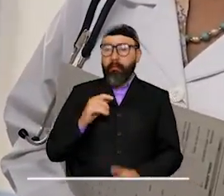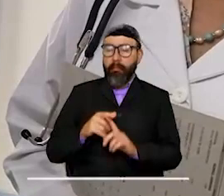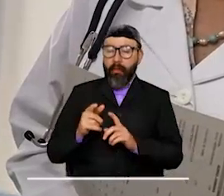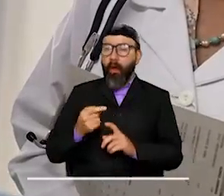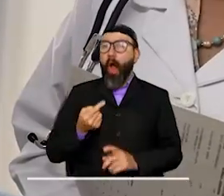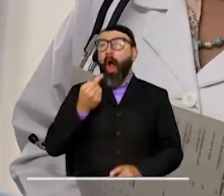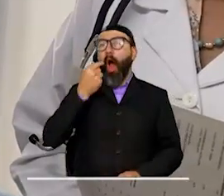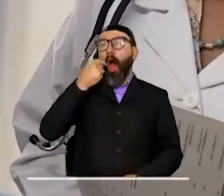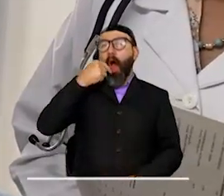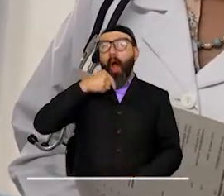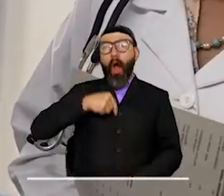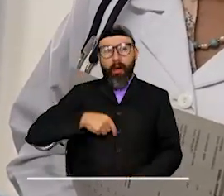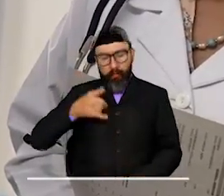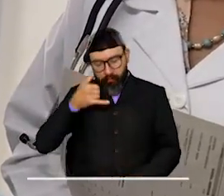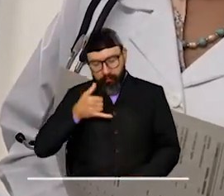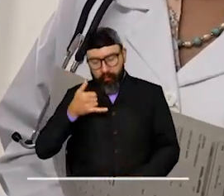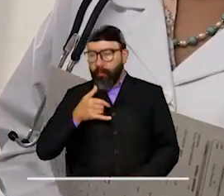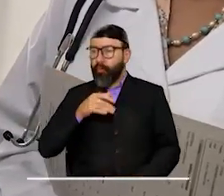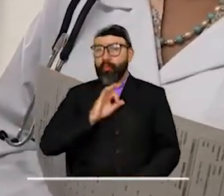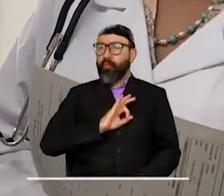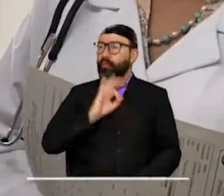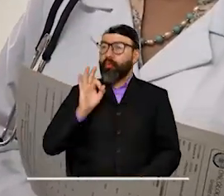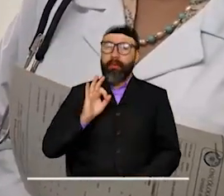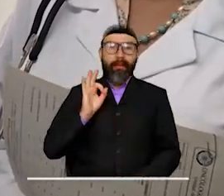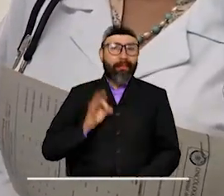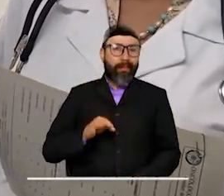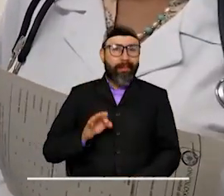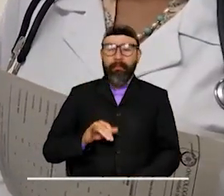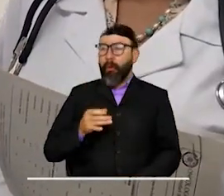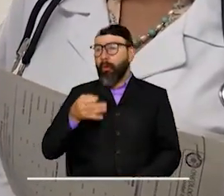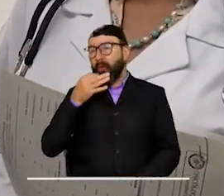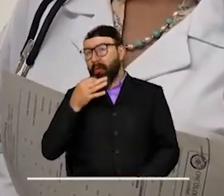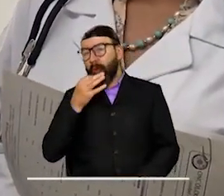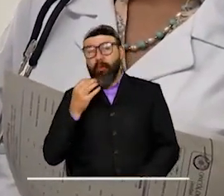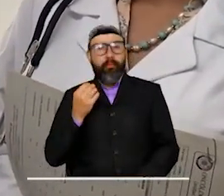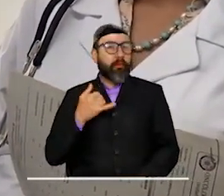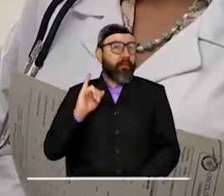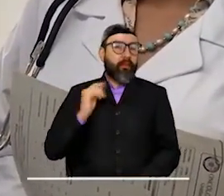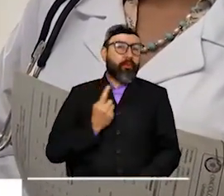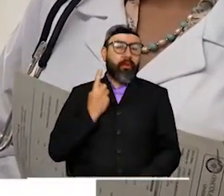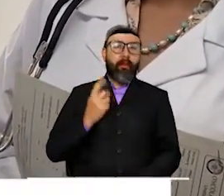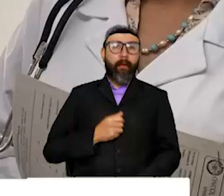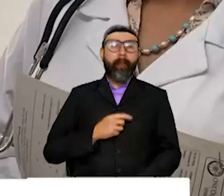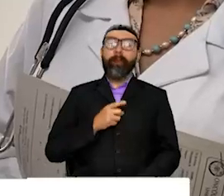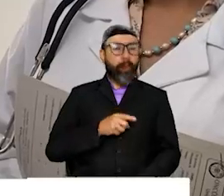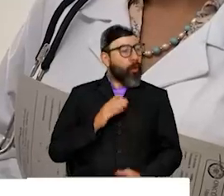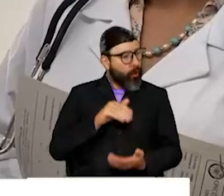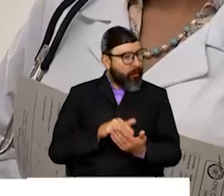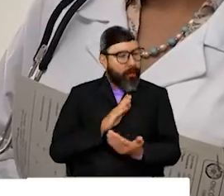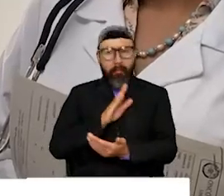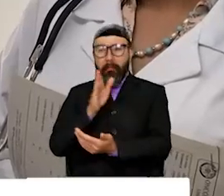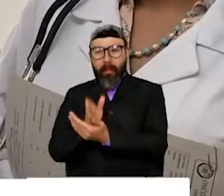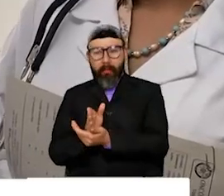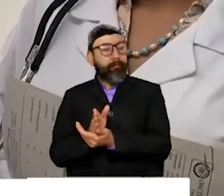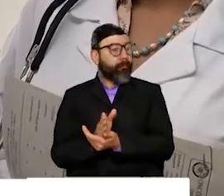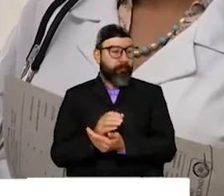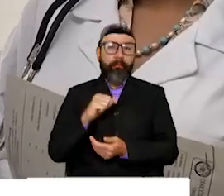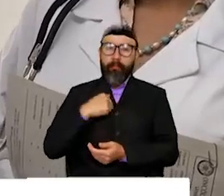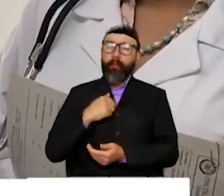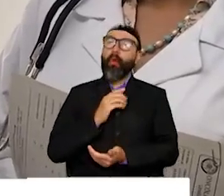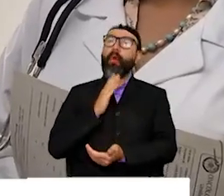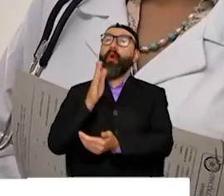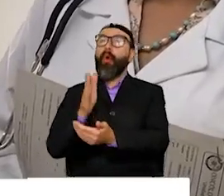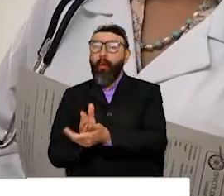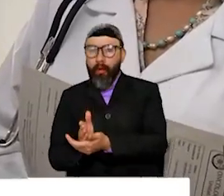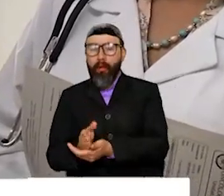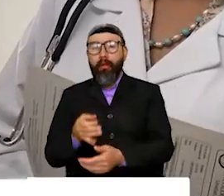endoscopia? Nunca, nunca. Siempre era lo mismo. Nunca me daban solución de nada. ¿Y usted volvía a consultar? Yo volvía con el dolor más fuertecito